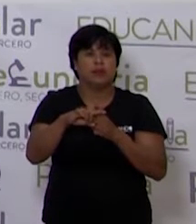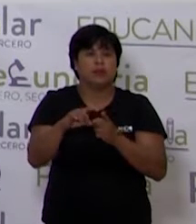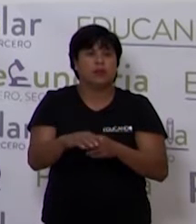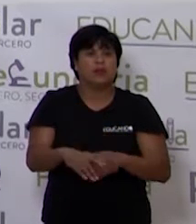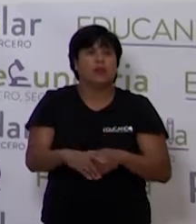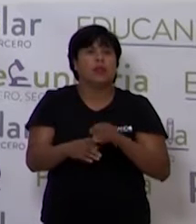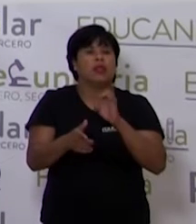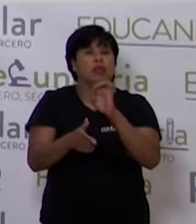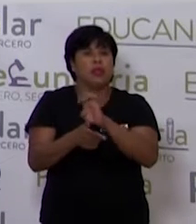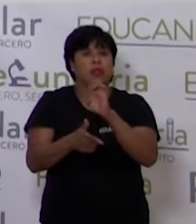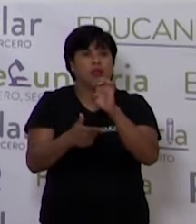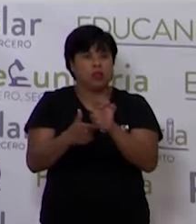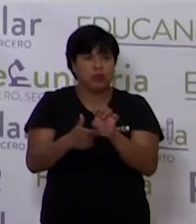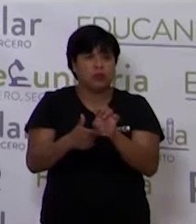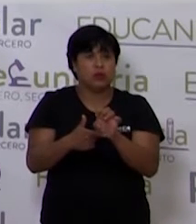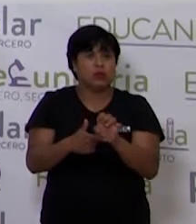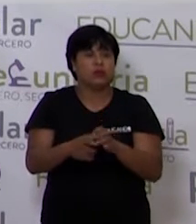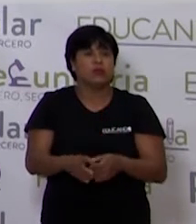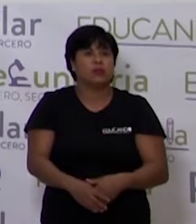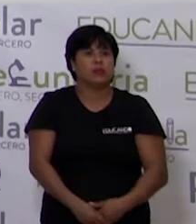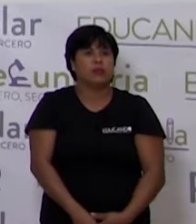Más. Entonces,